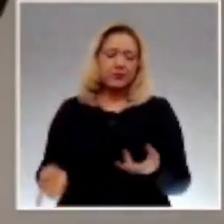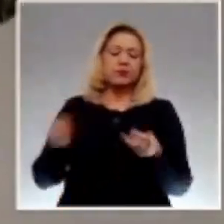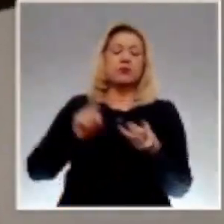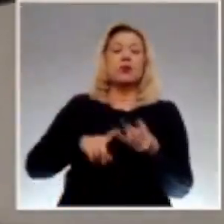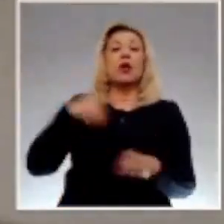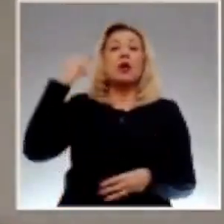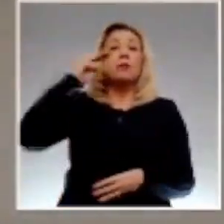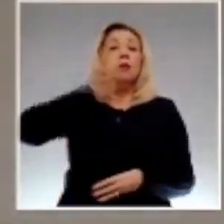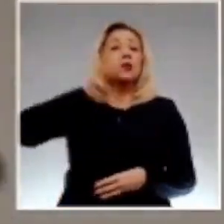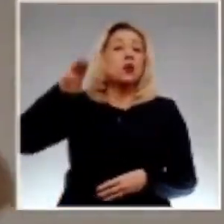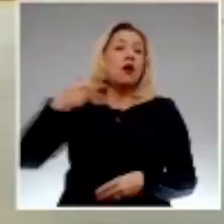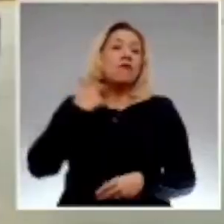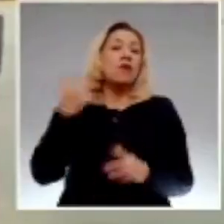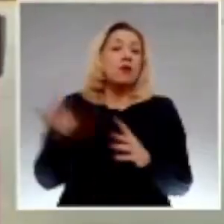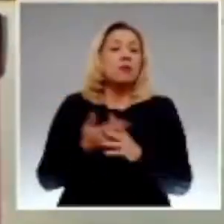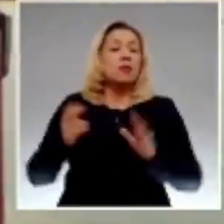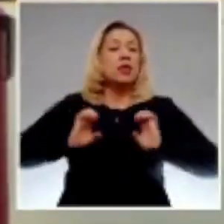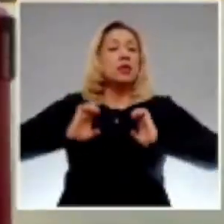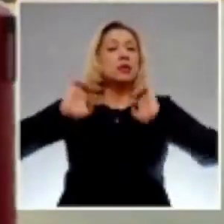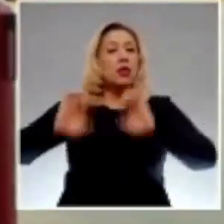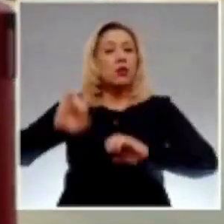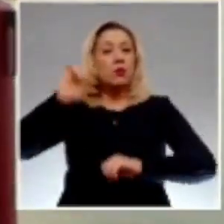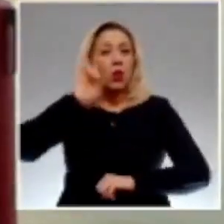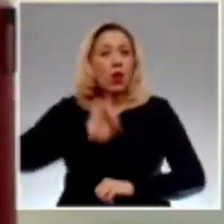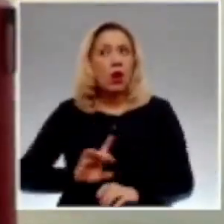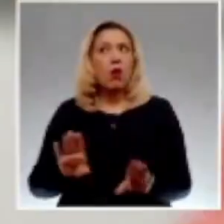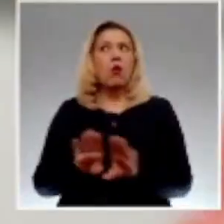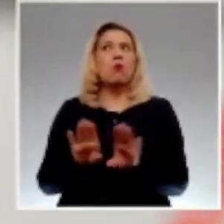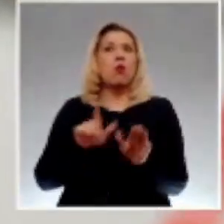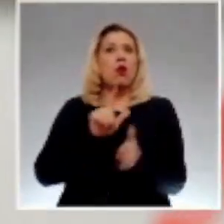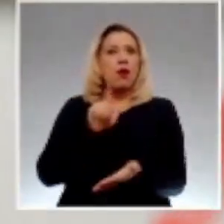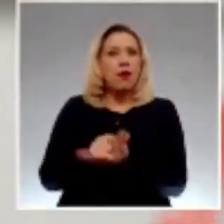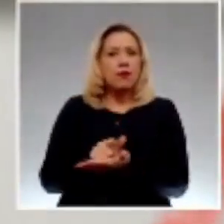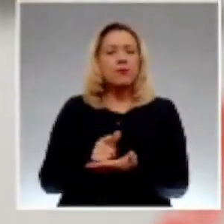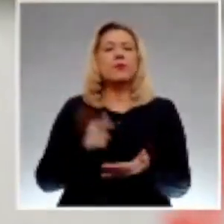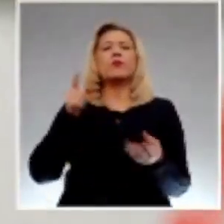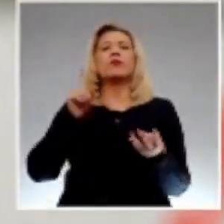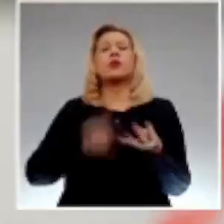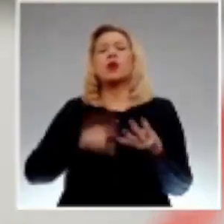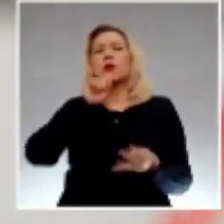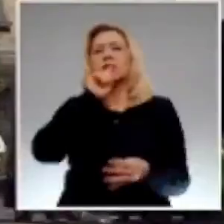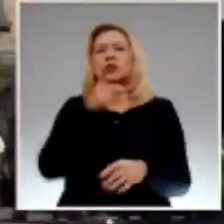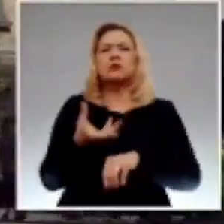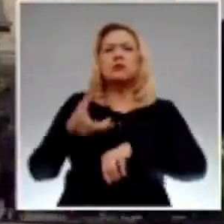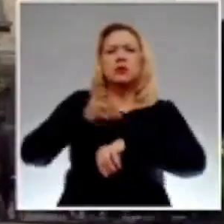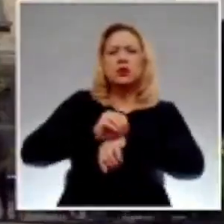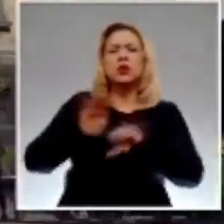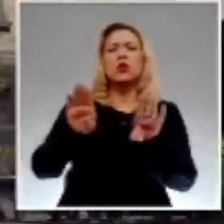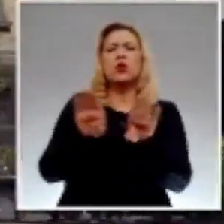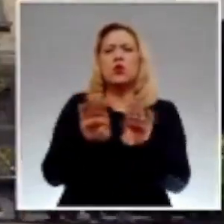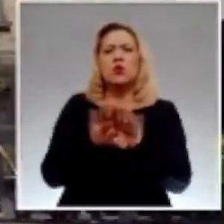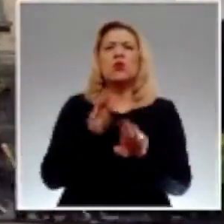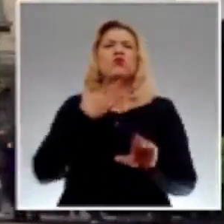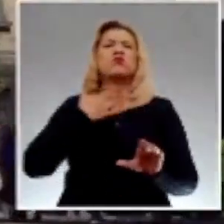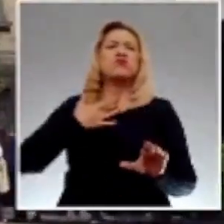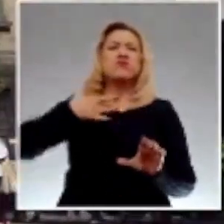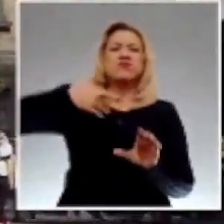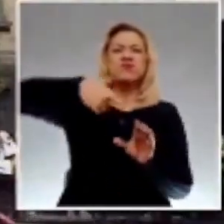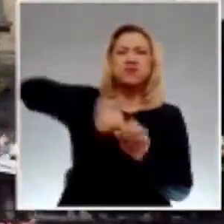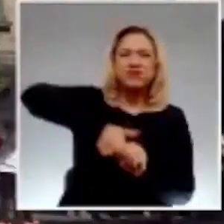de la validez de un requisito para el otorgamiento de permisos para el almacenamiento de hidrocarburos. Estará el análisis